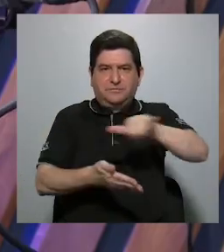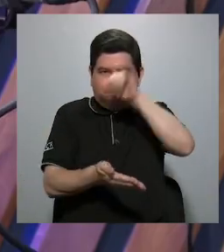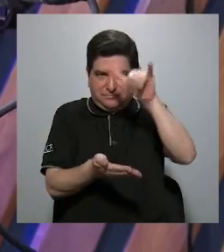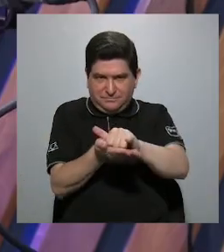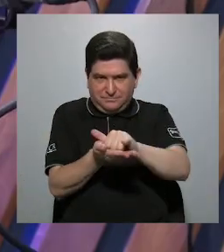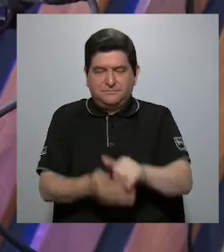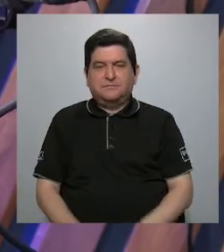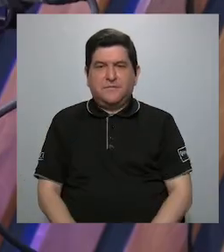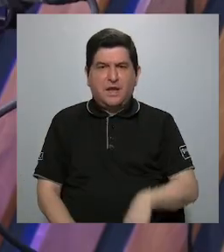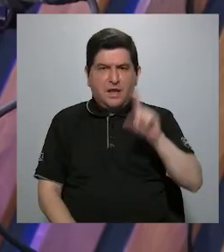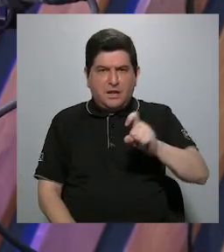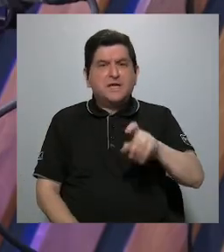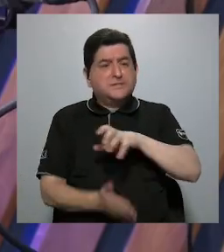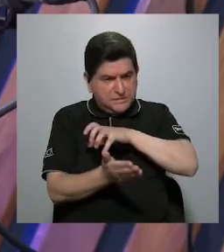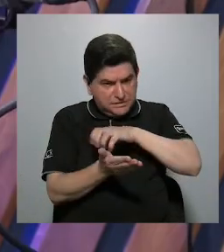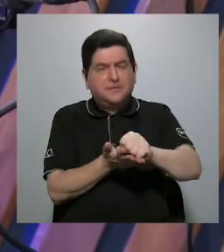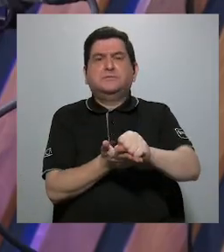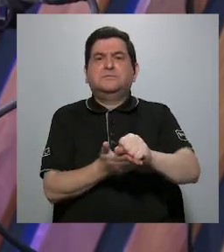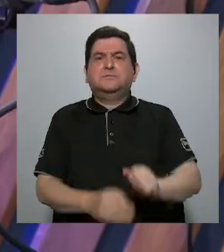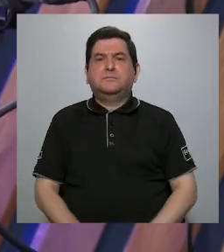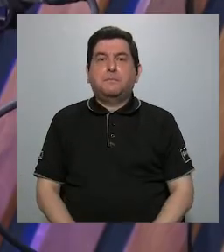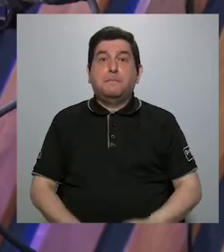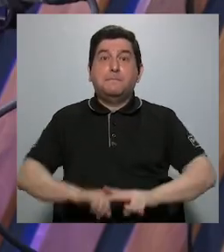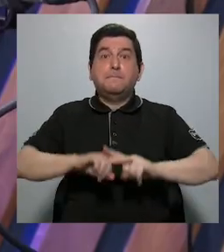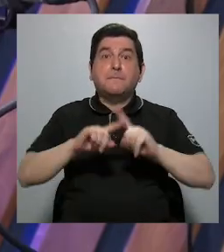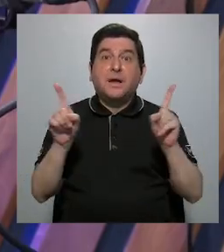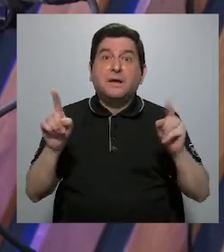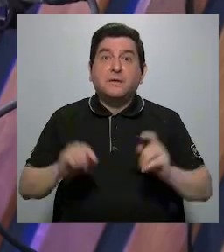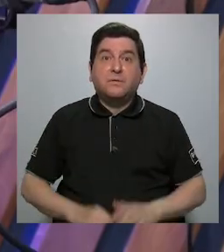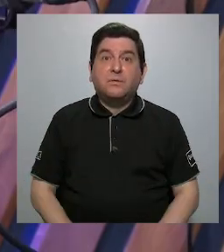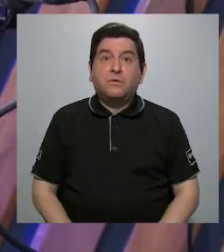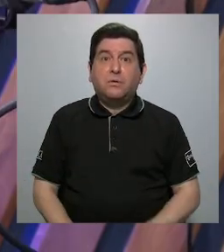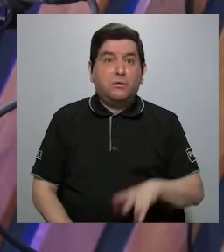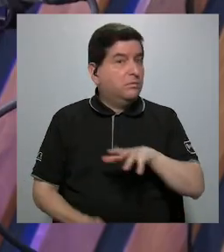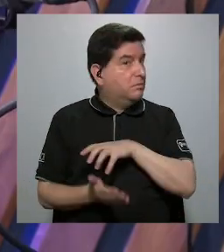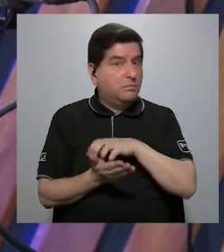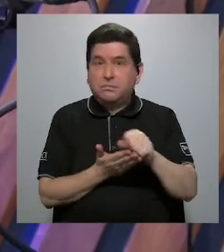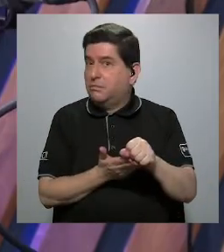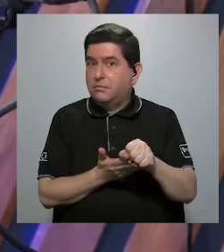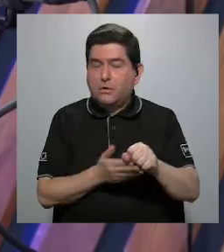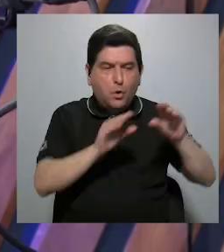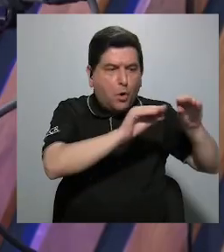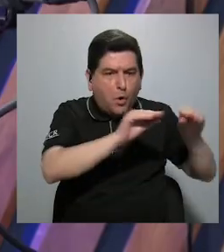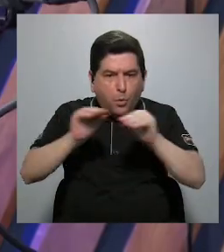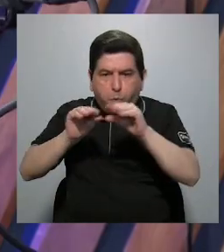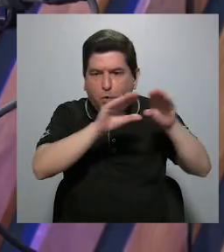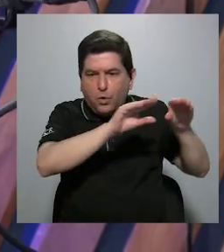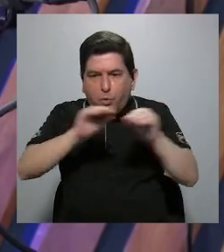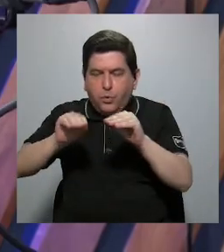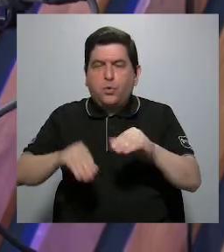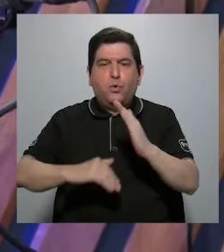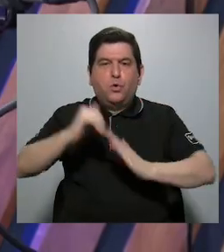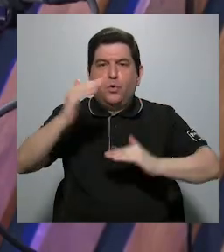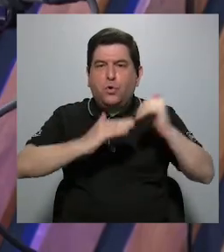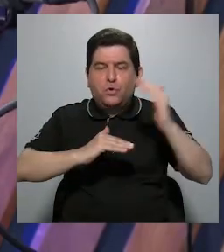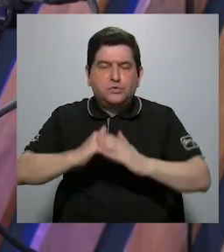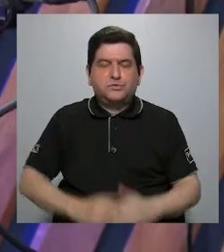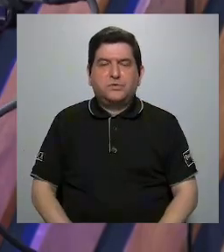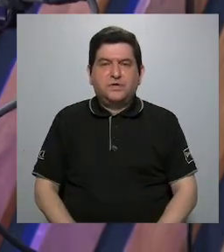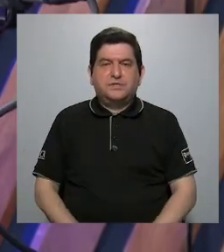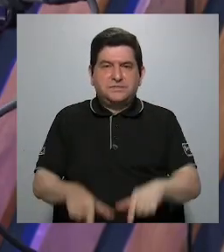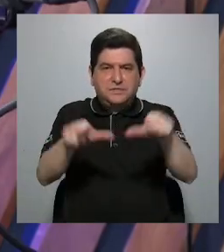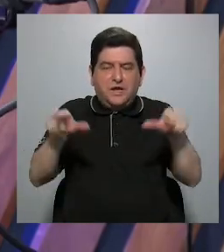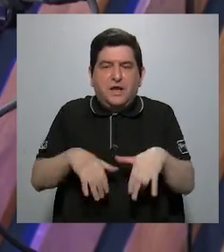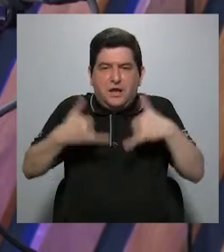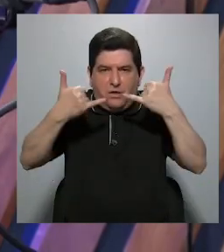catedral, y tenía que ser destruida. Sin embargo, no se destruyó, se desmontó y se